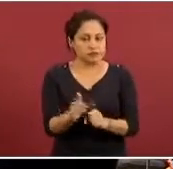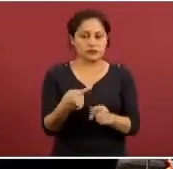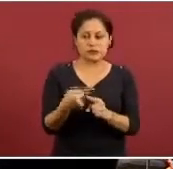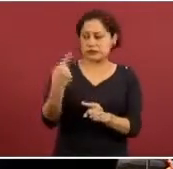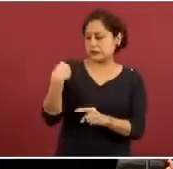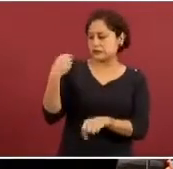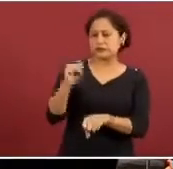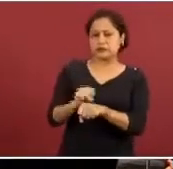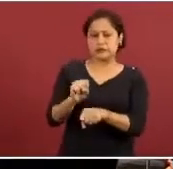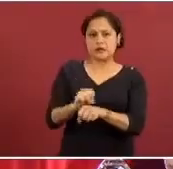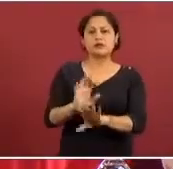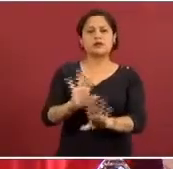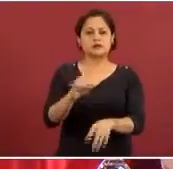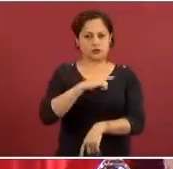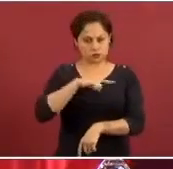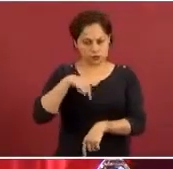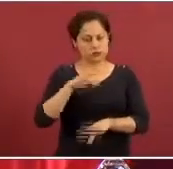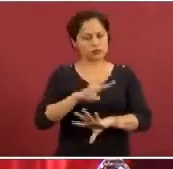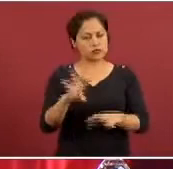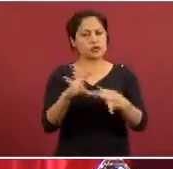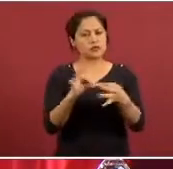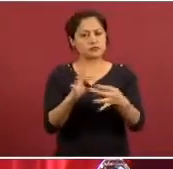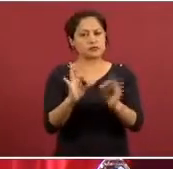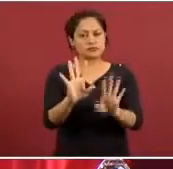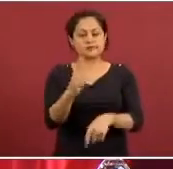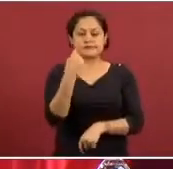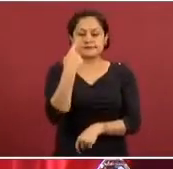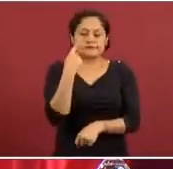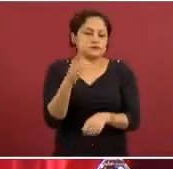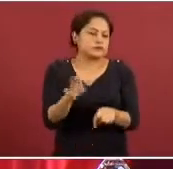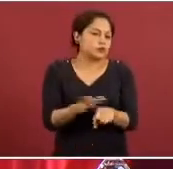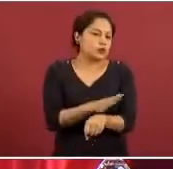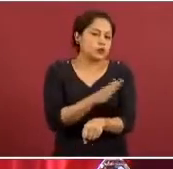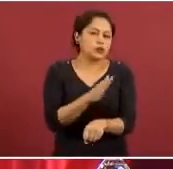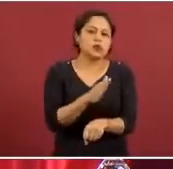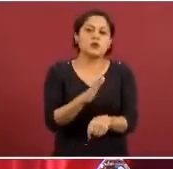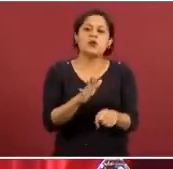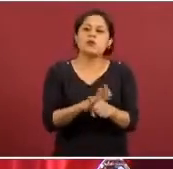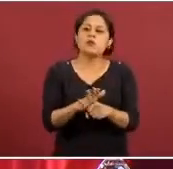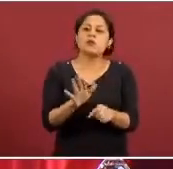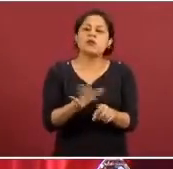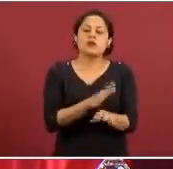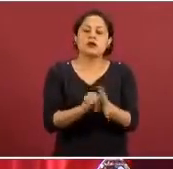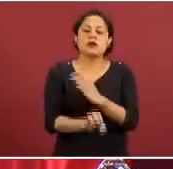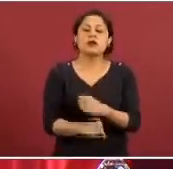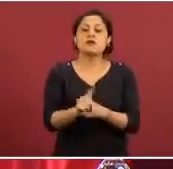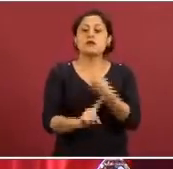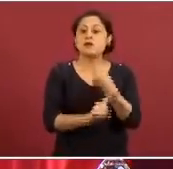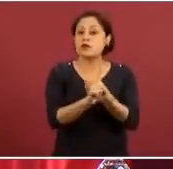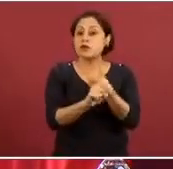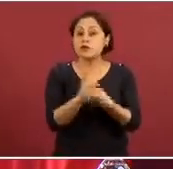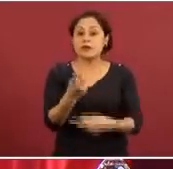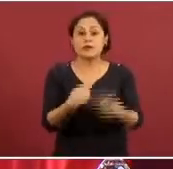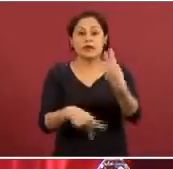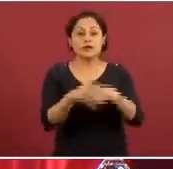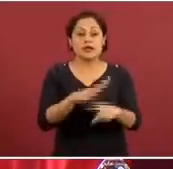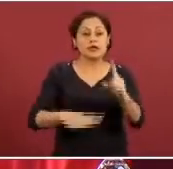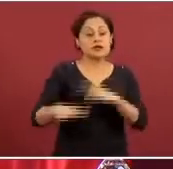semanas, es la afectación social y económica de las personas que